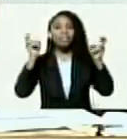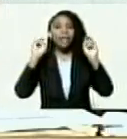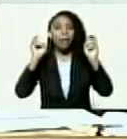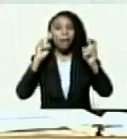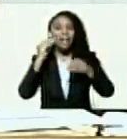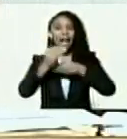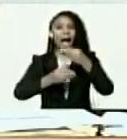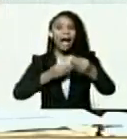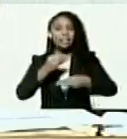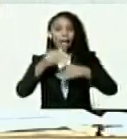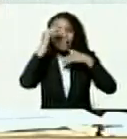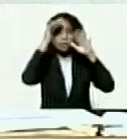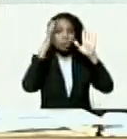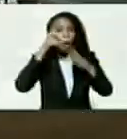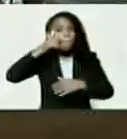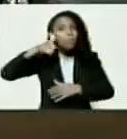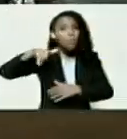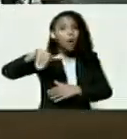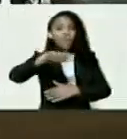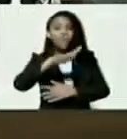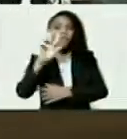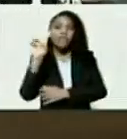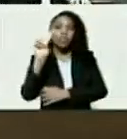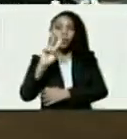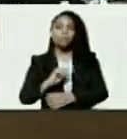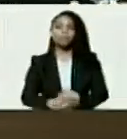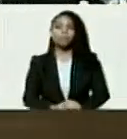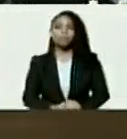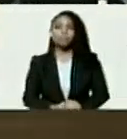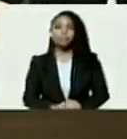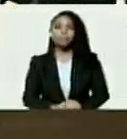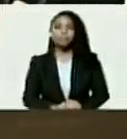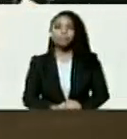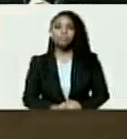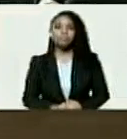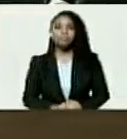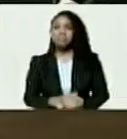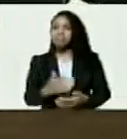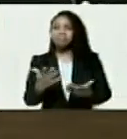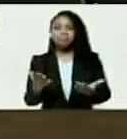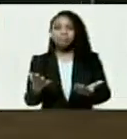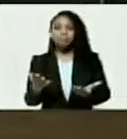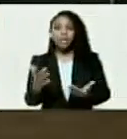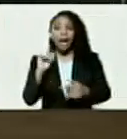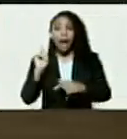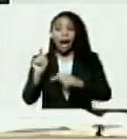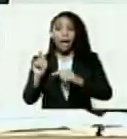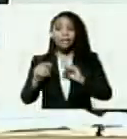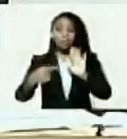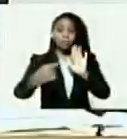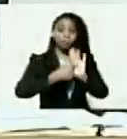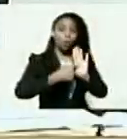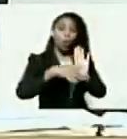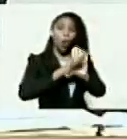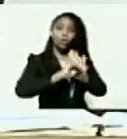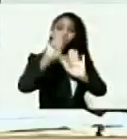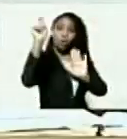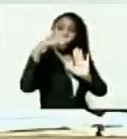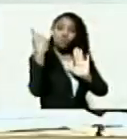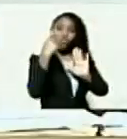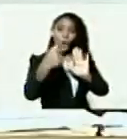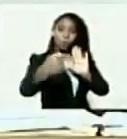que conciernen al pueblo de Venezuela. Es en esta Constitución y solo en